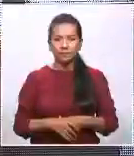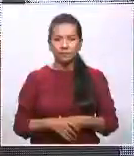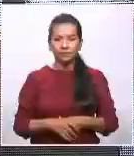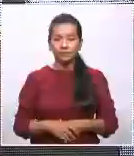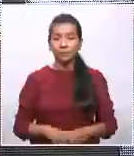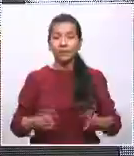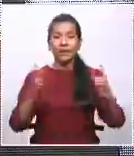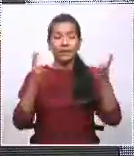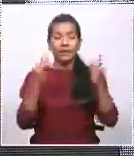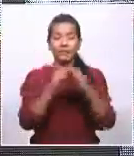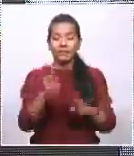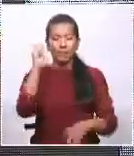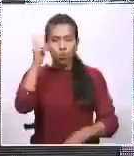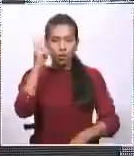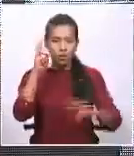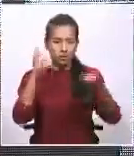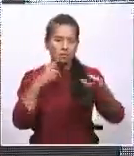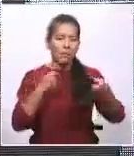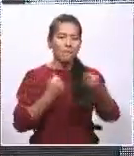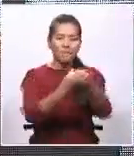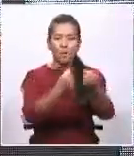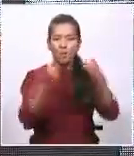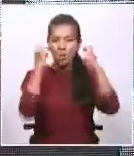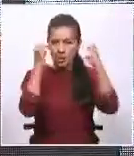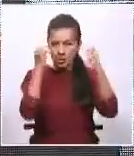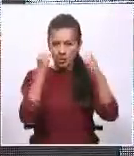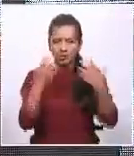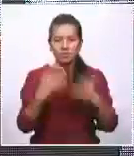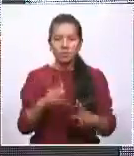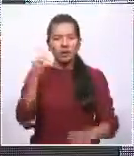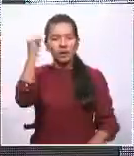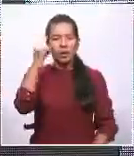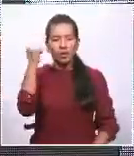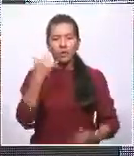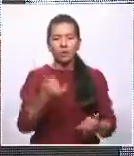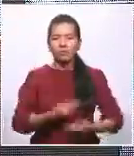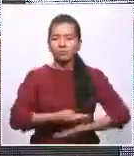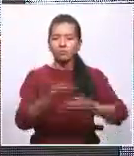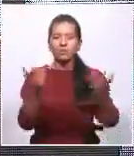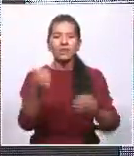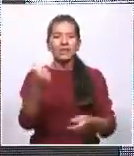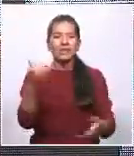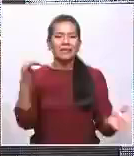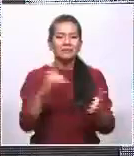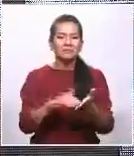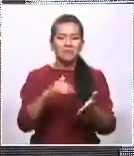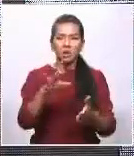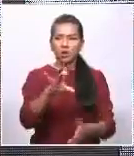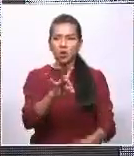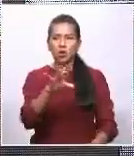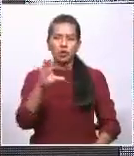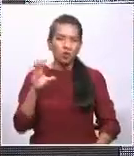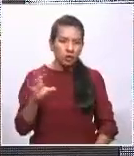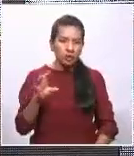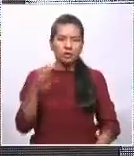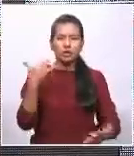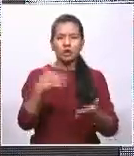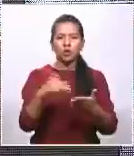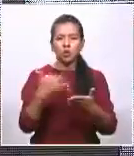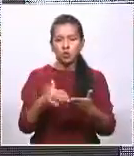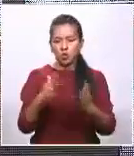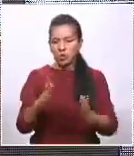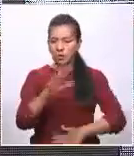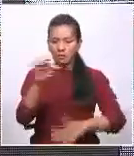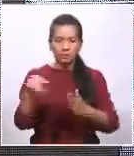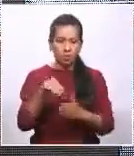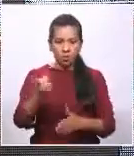En el marco de las políticas de apoyo a la educación, precisamente el Gobierno Nacional benefició a más de 10.800 estudiantes destacados en